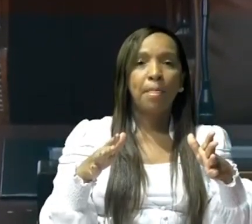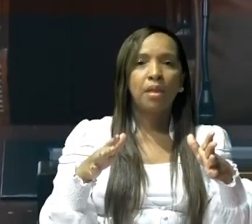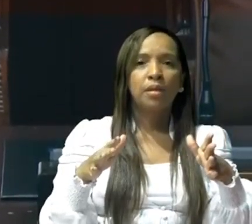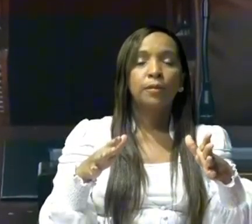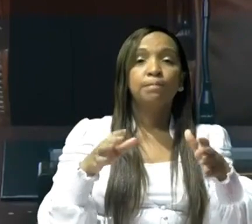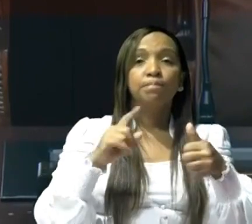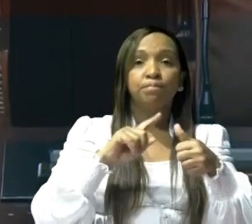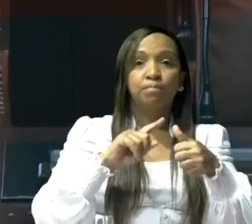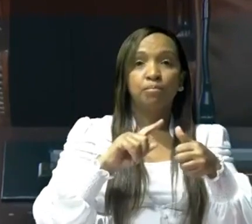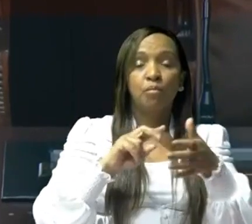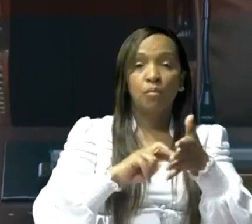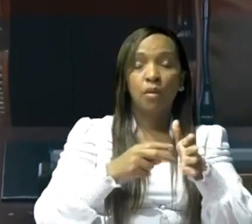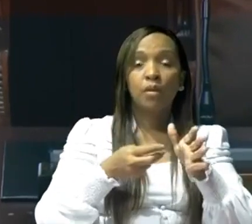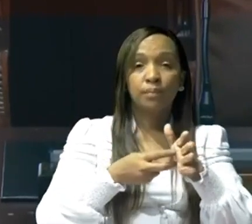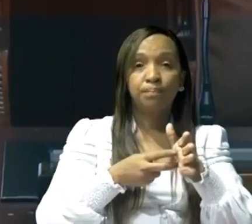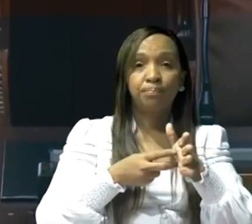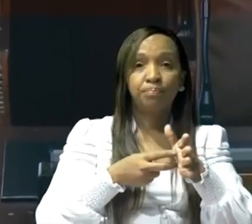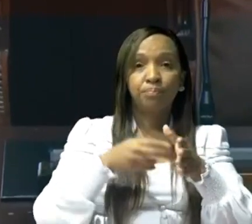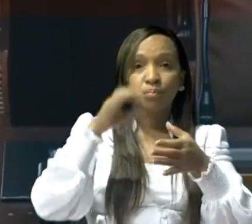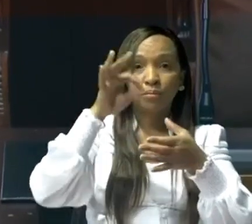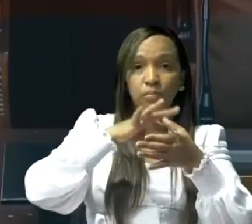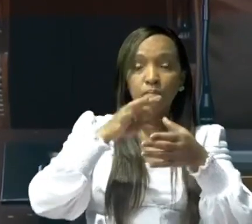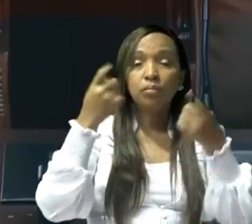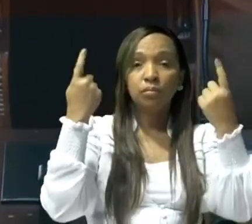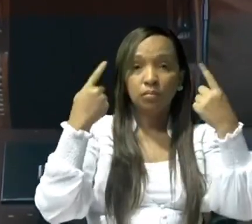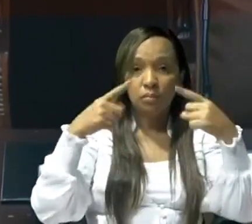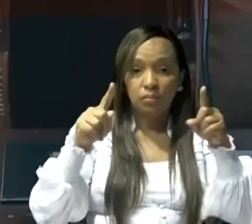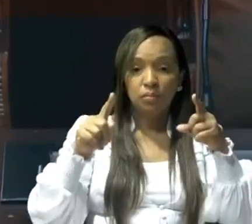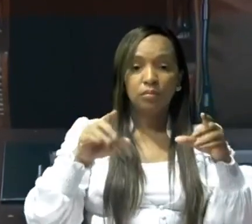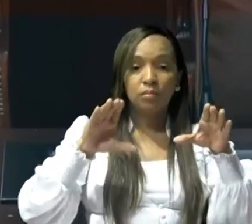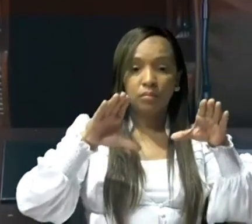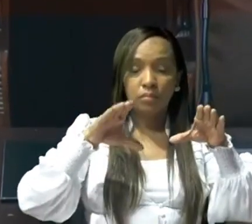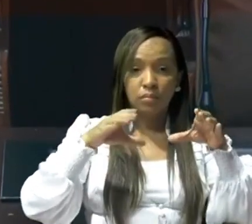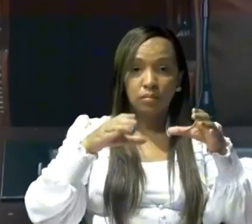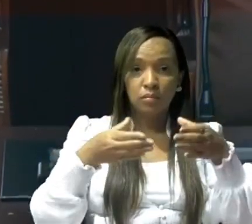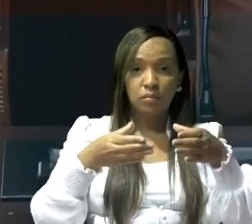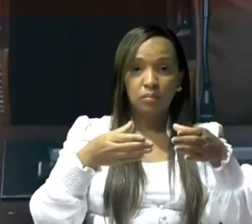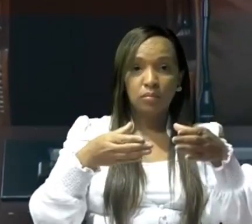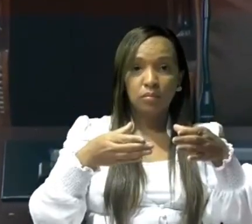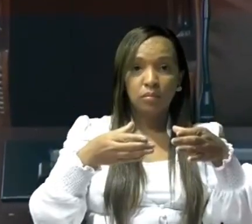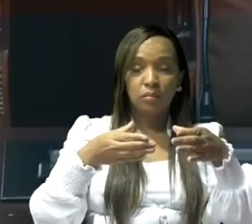Soria y los demás integrantes de la plancha presentada por el PRM